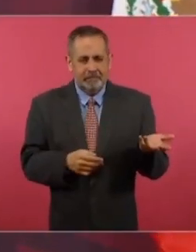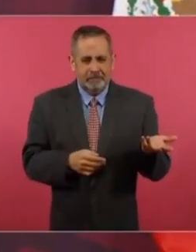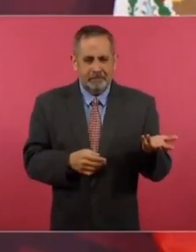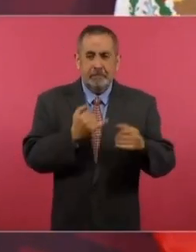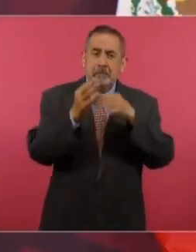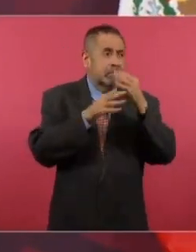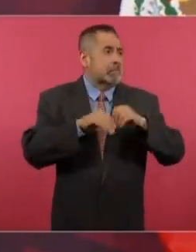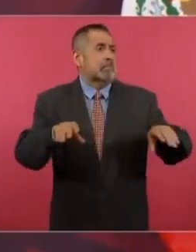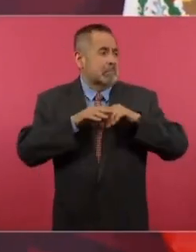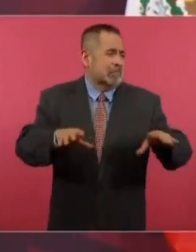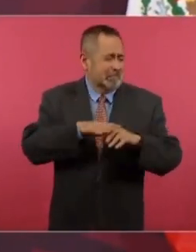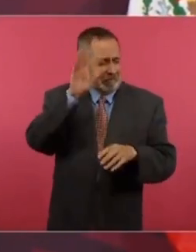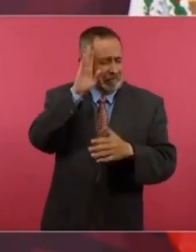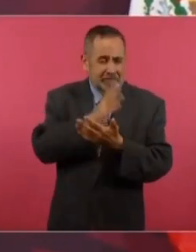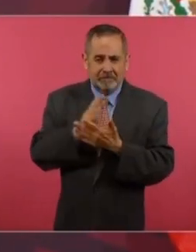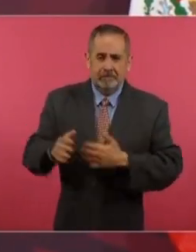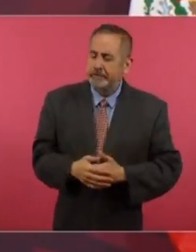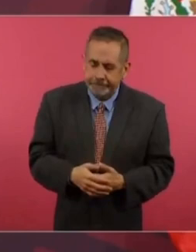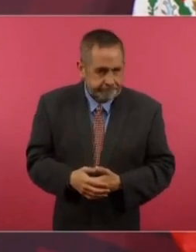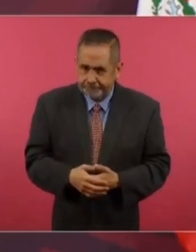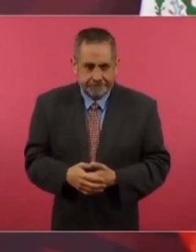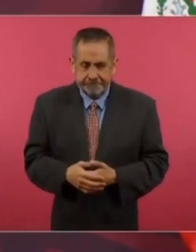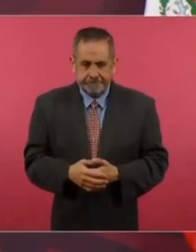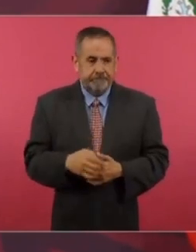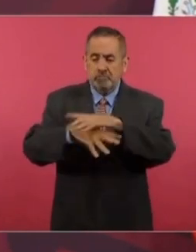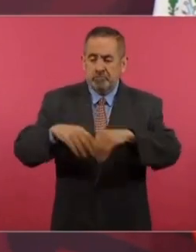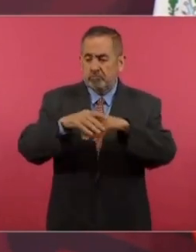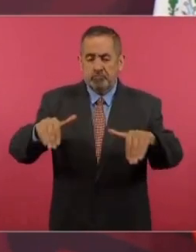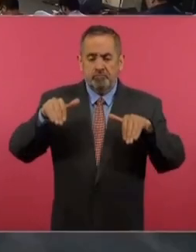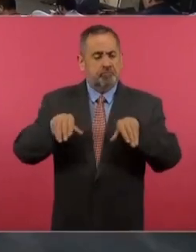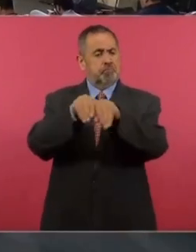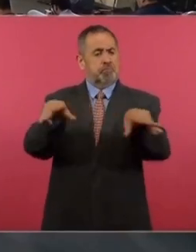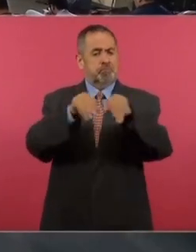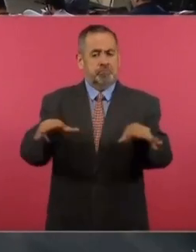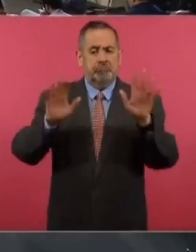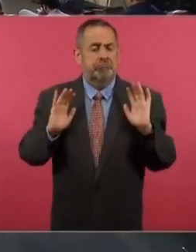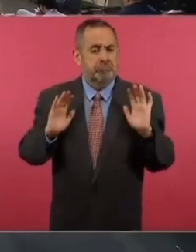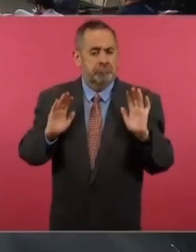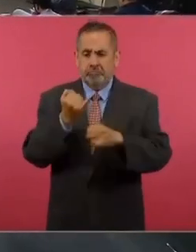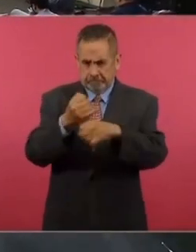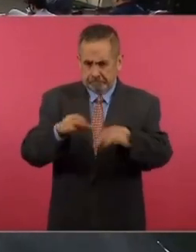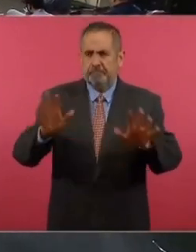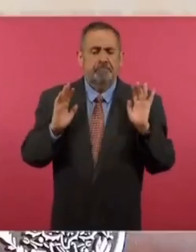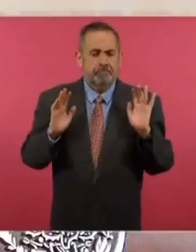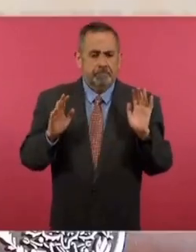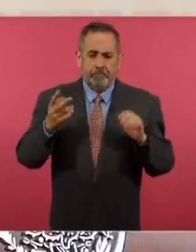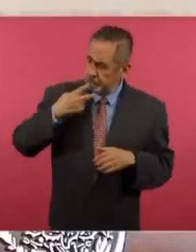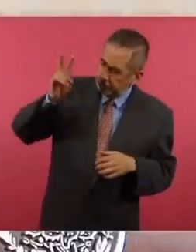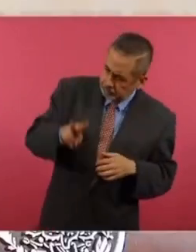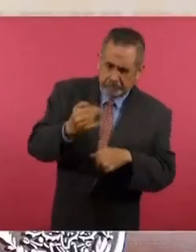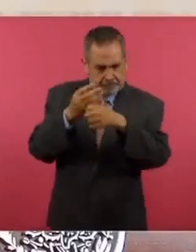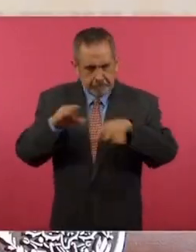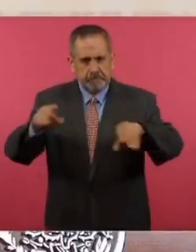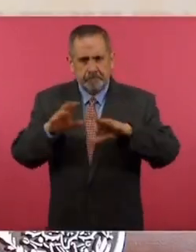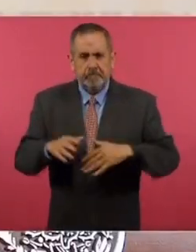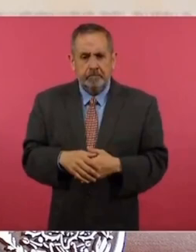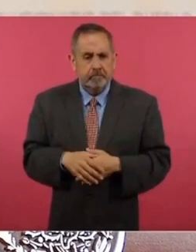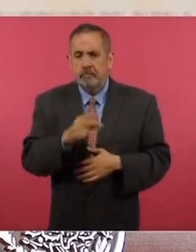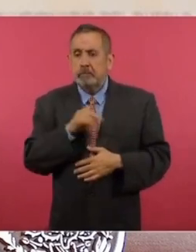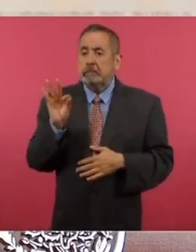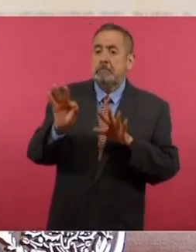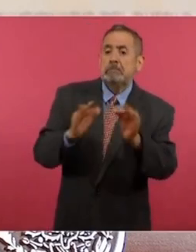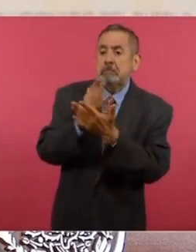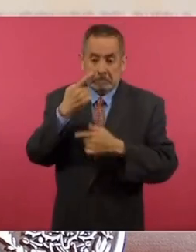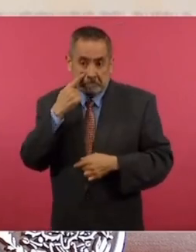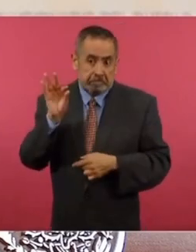medios de información, que deben de ser objetivos, profesionales, informar con verdad, no alarmar,